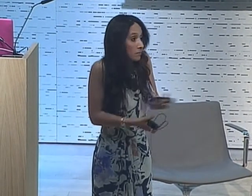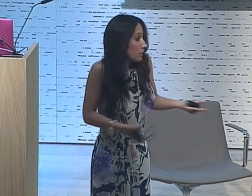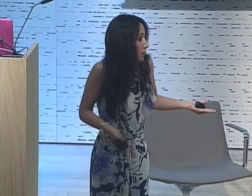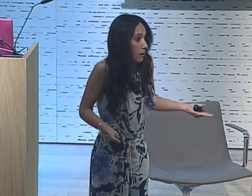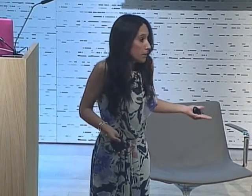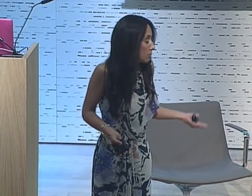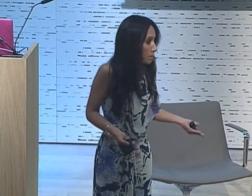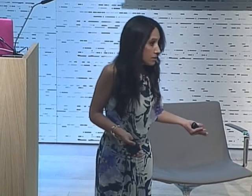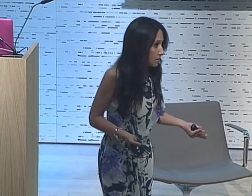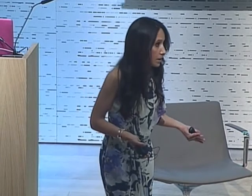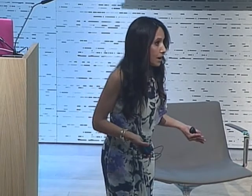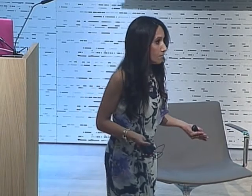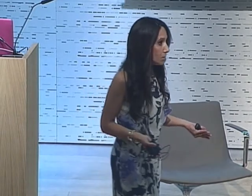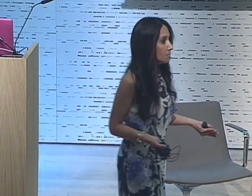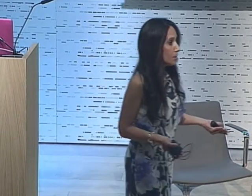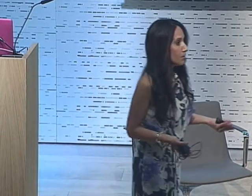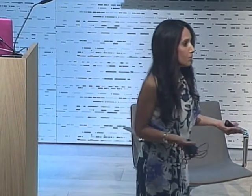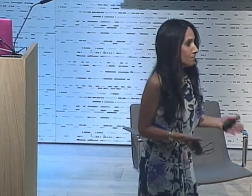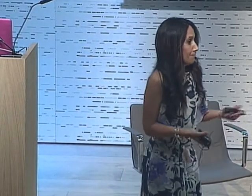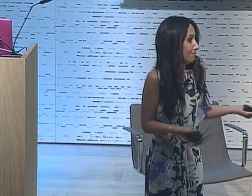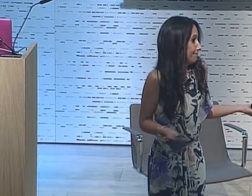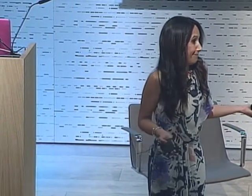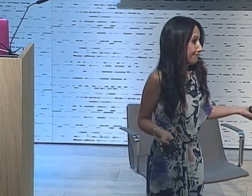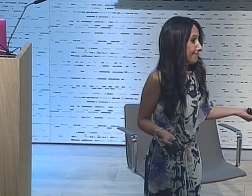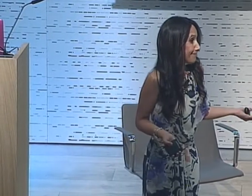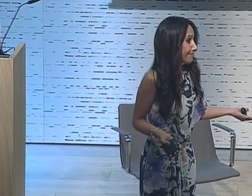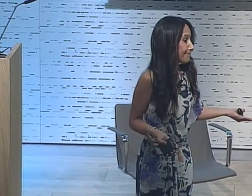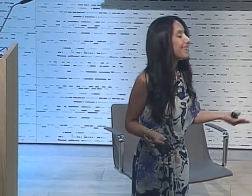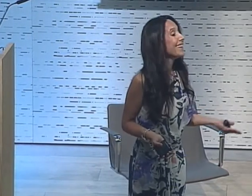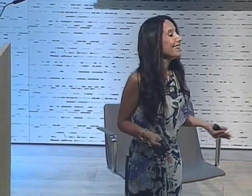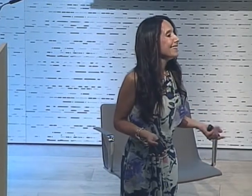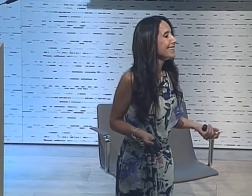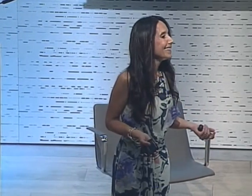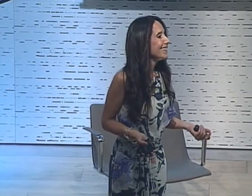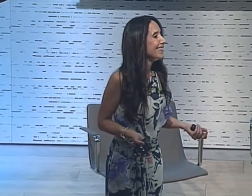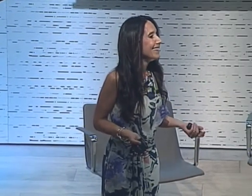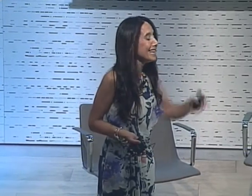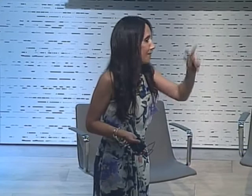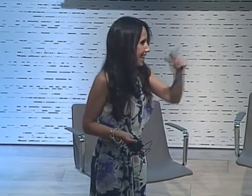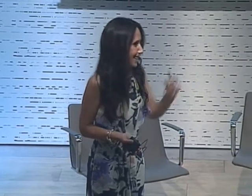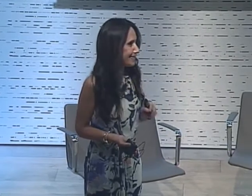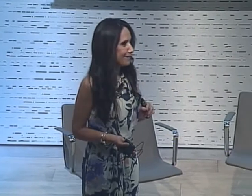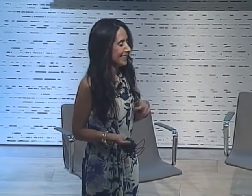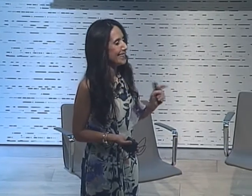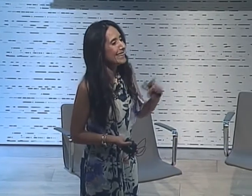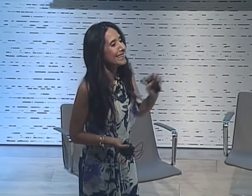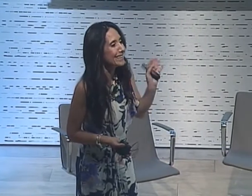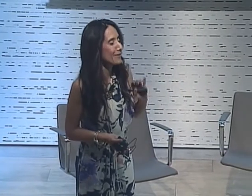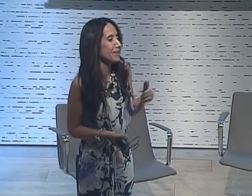opinión. Definitivamente eso no existía, ¿no? Entonces, ¿vale? Ni lo hagas.